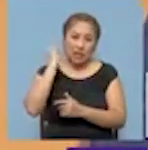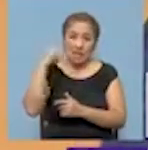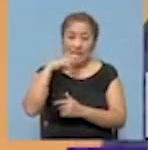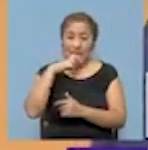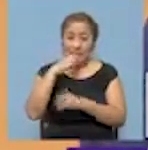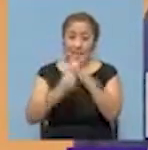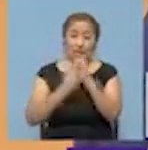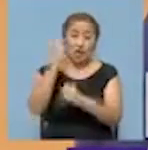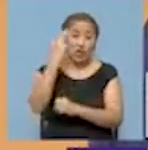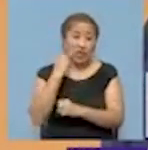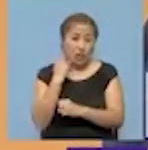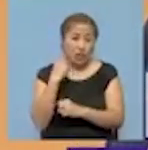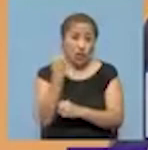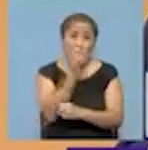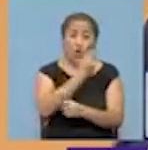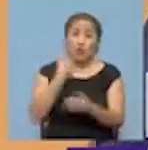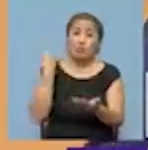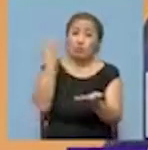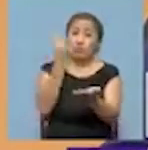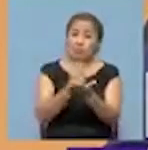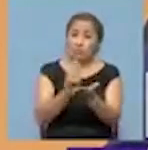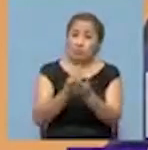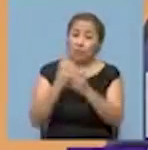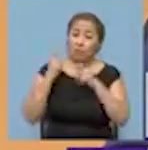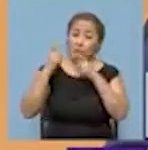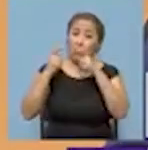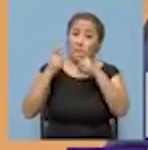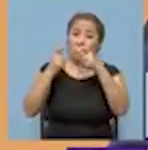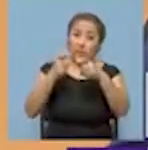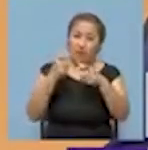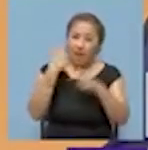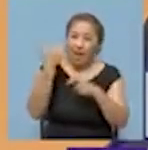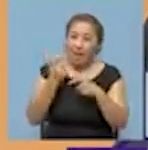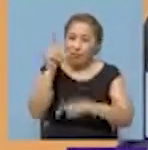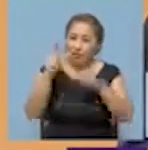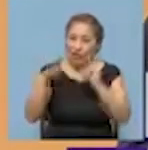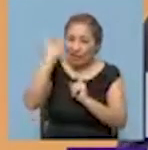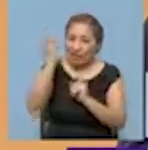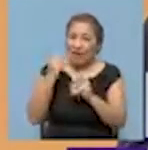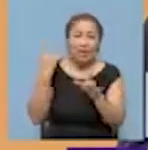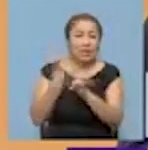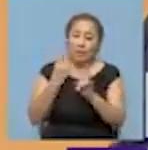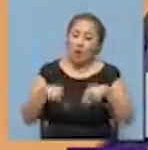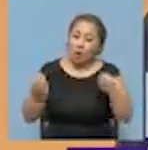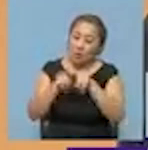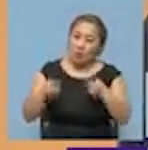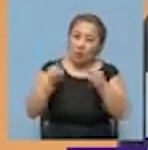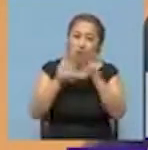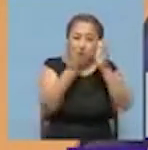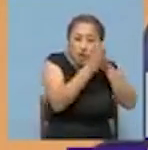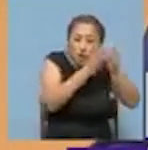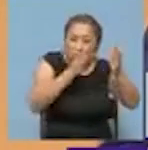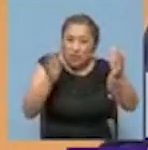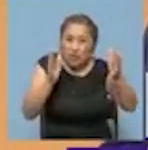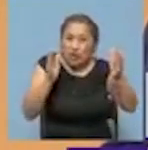fue gobernada por un grupo de gente casi hereditario te diría que se llama la nomenclatura durante ese periodo todo el